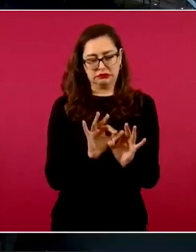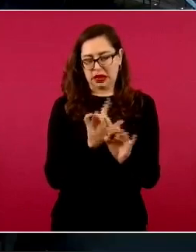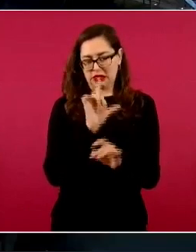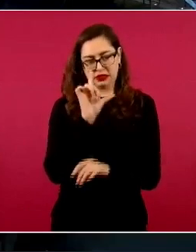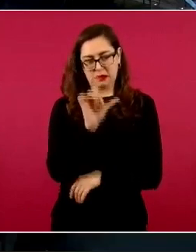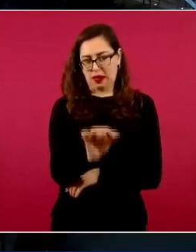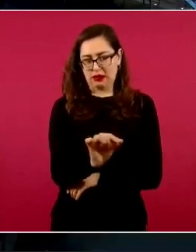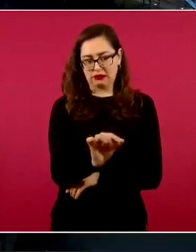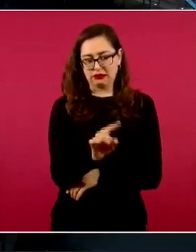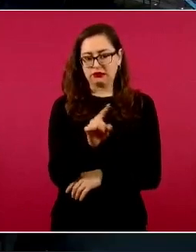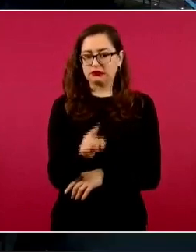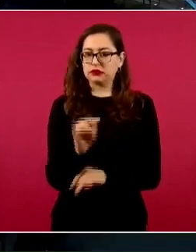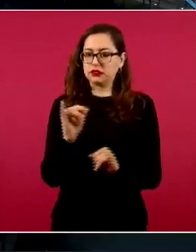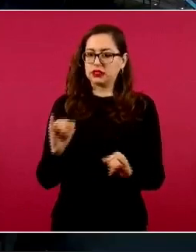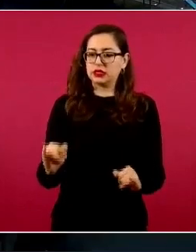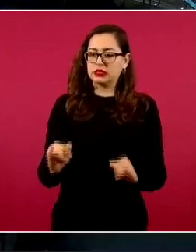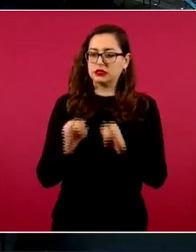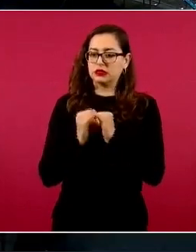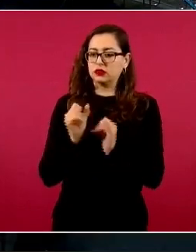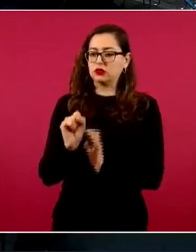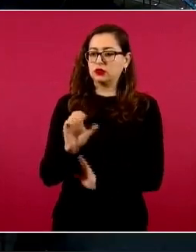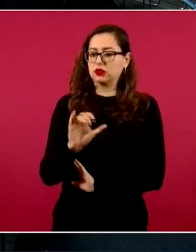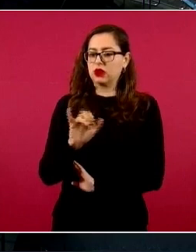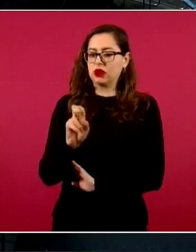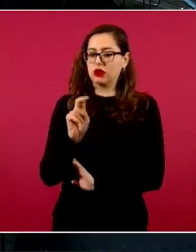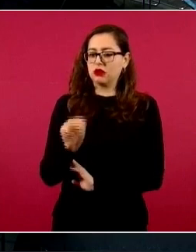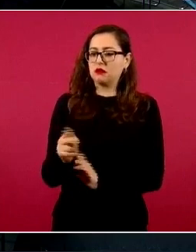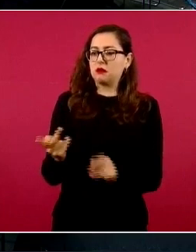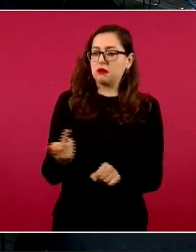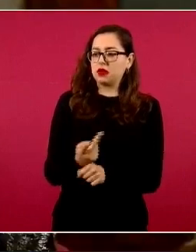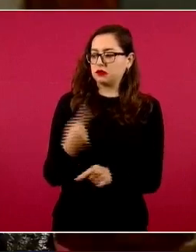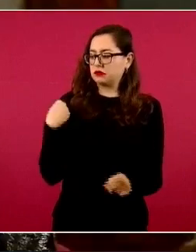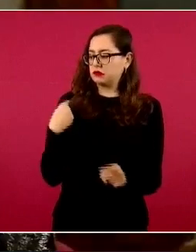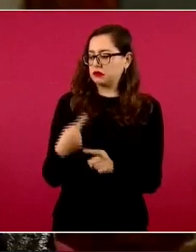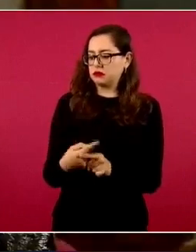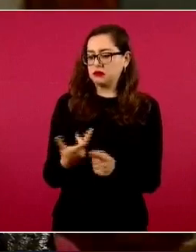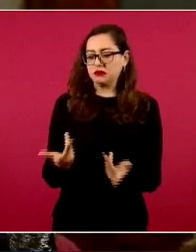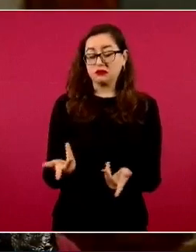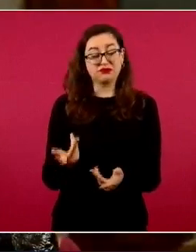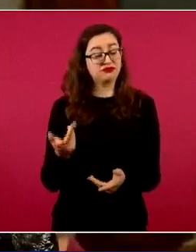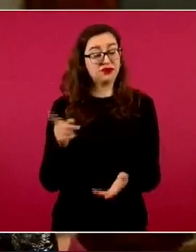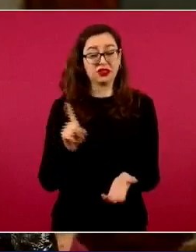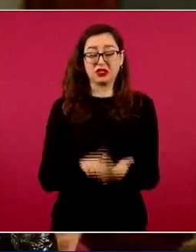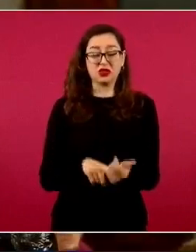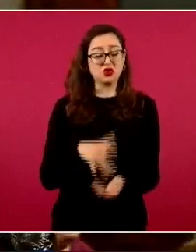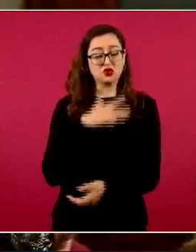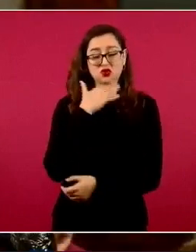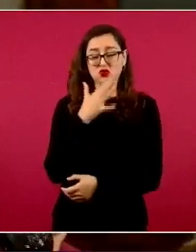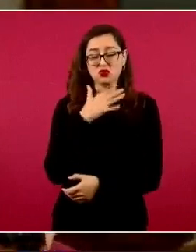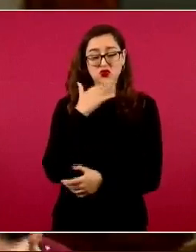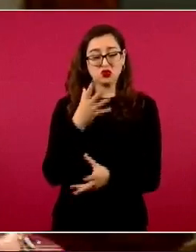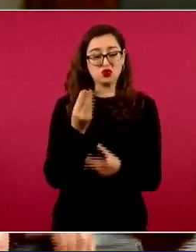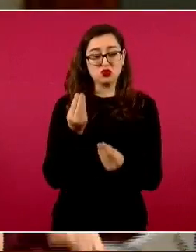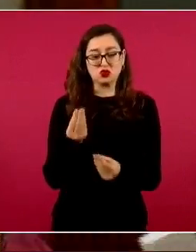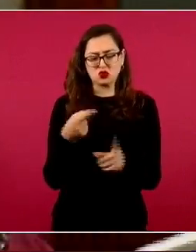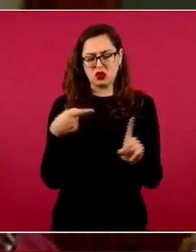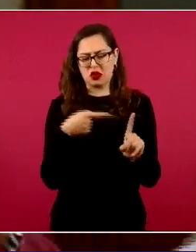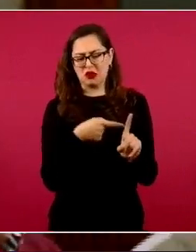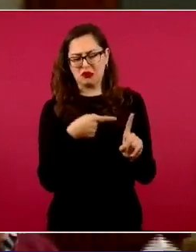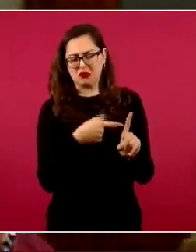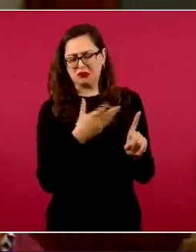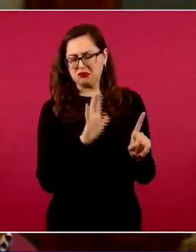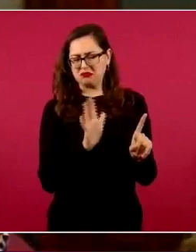es un eje medular para el desarrollo del país, porque hay desaseo y mucho, y no es cuestión de él,